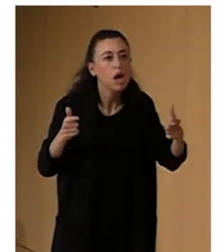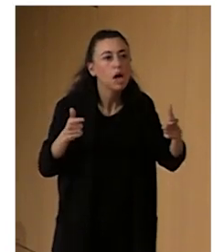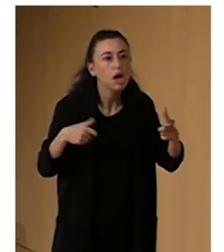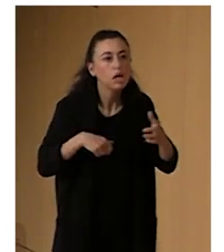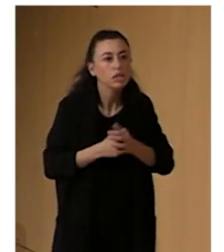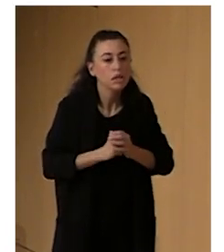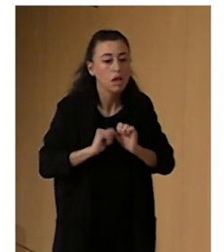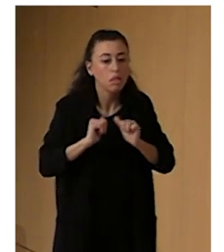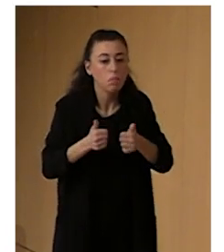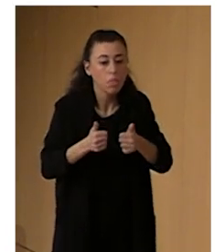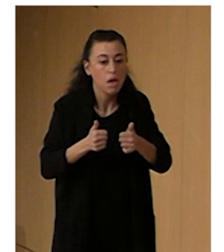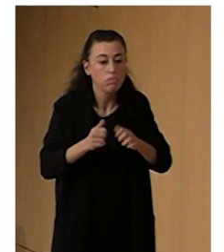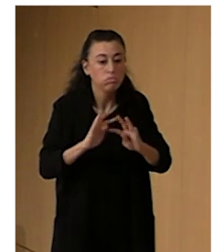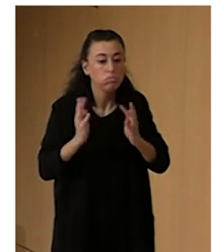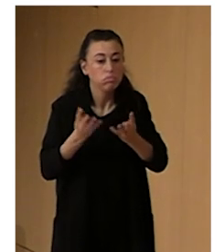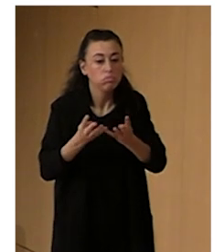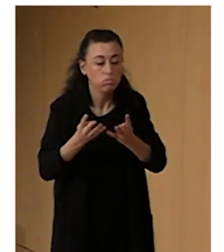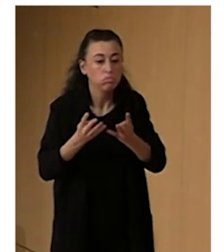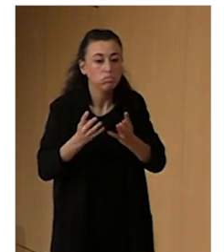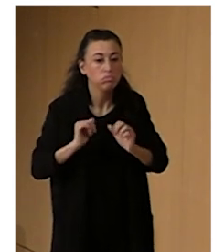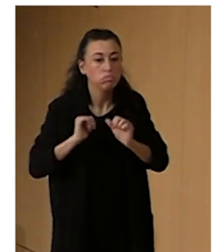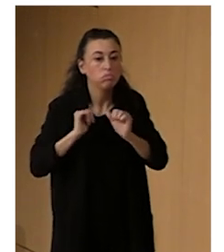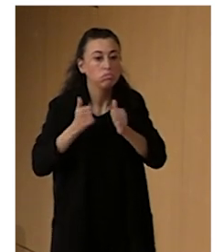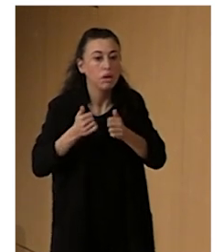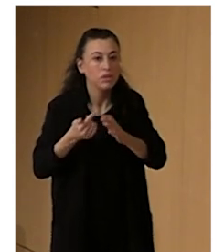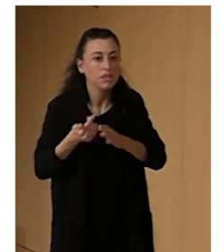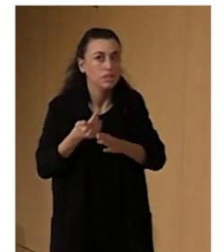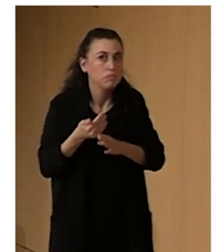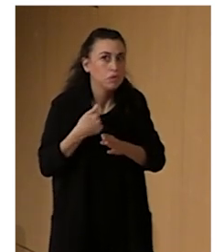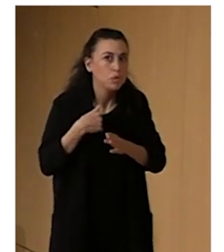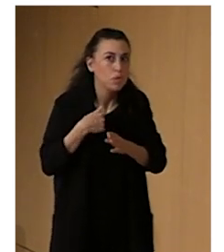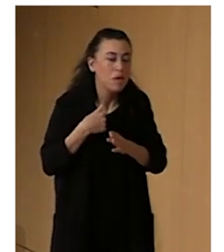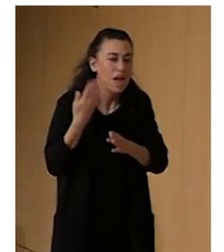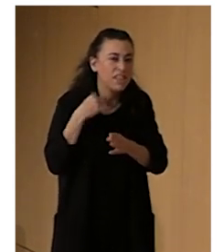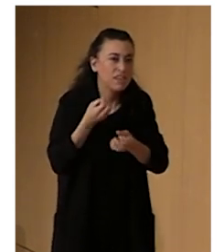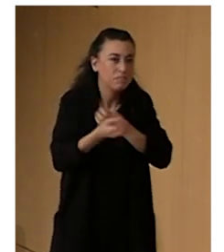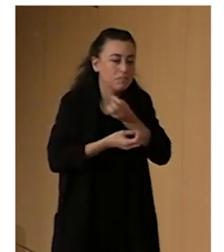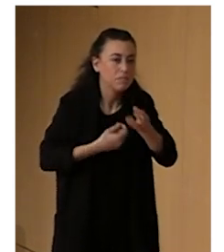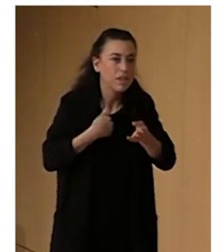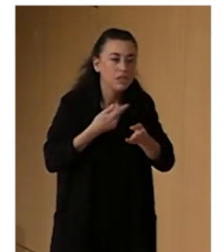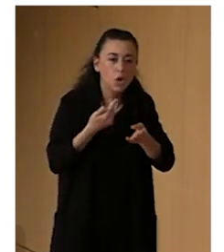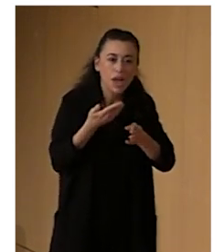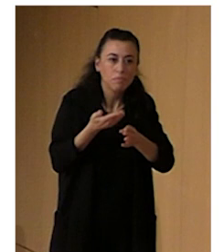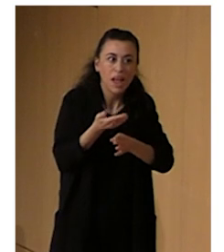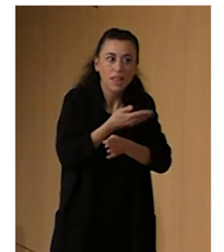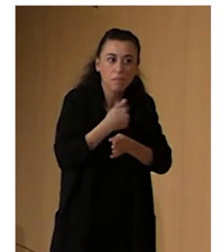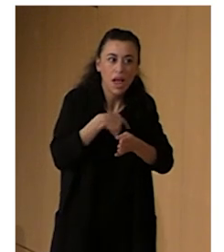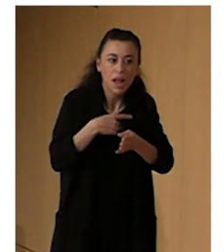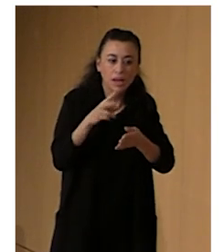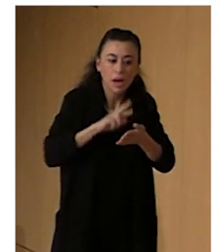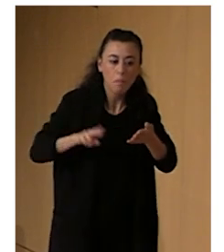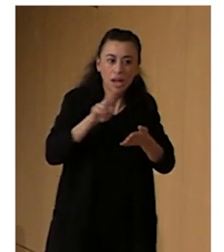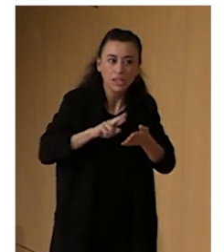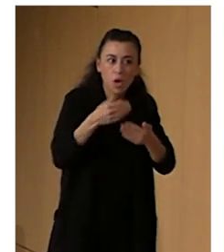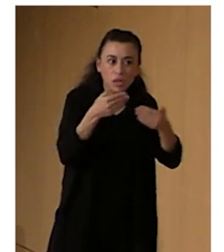de empezar no yo yo comentaba que yo a veces cuando tengo que repasar una exposición me voy a leer la la guía de lectura fácil porque es que está tan bien hecha y tan bien